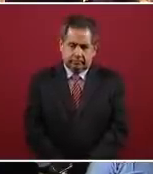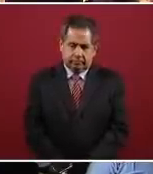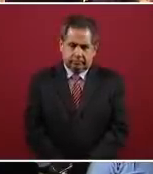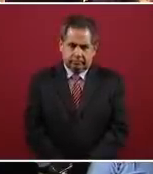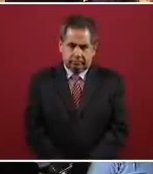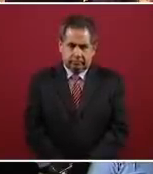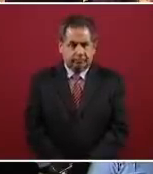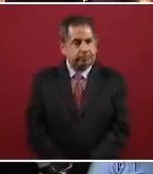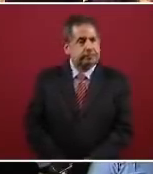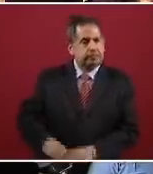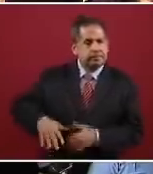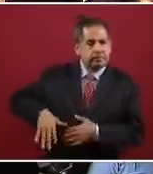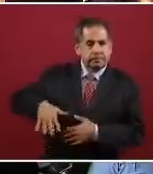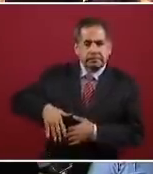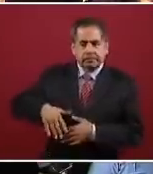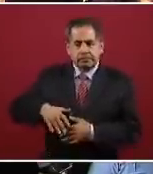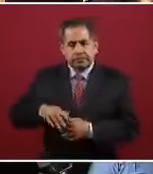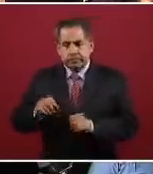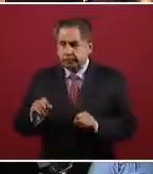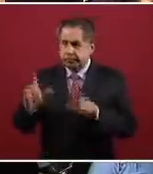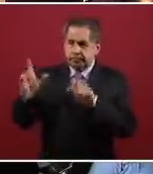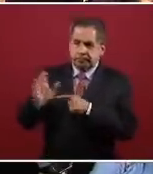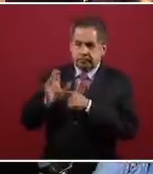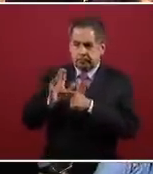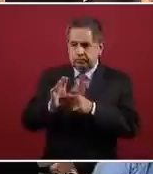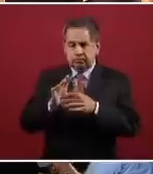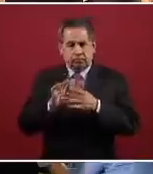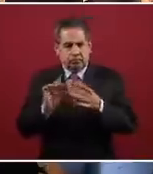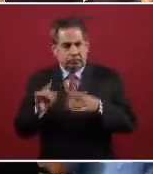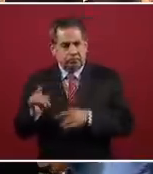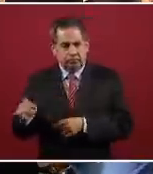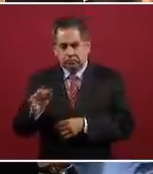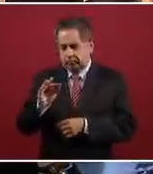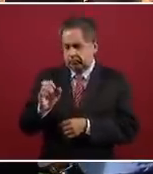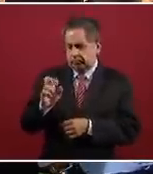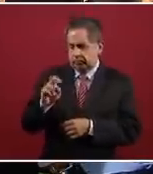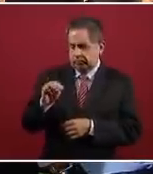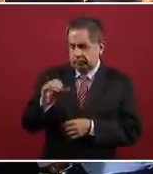Comentábamos en la presentación sobre Fermaca